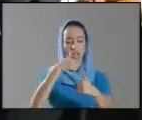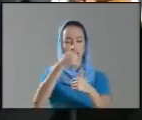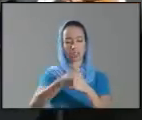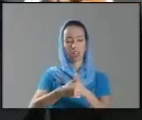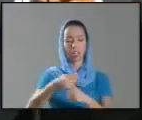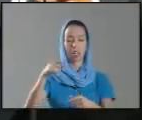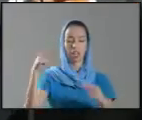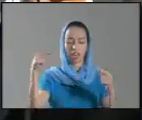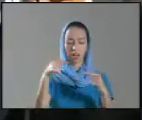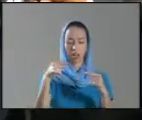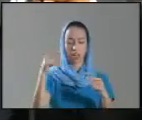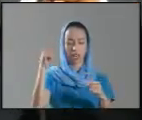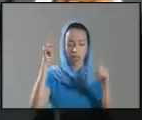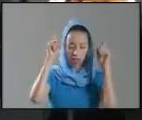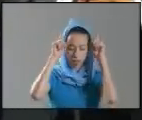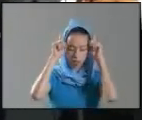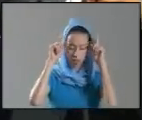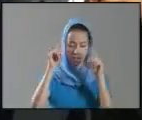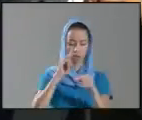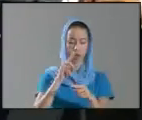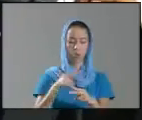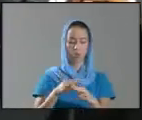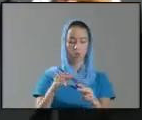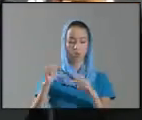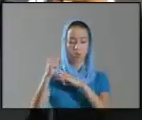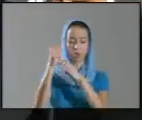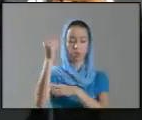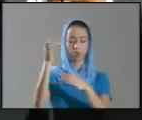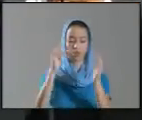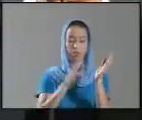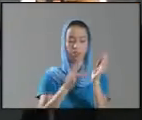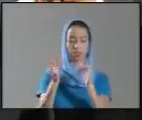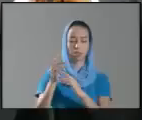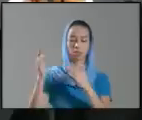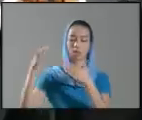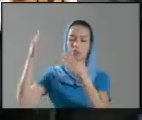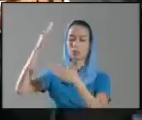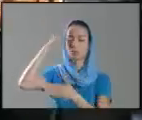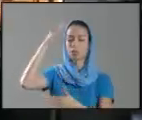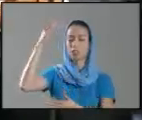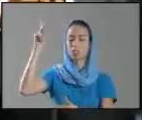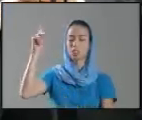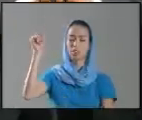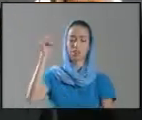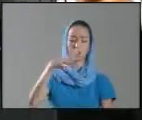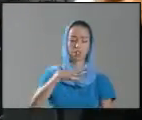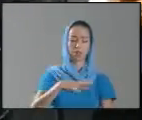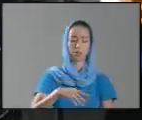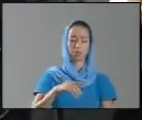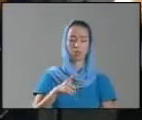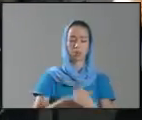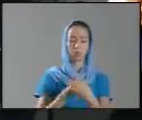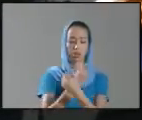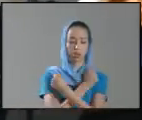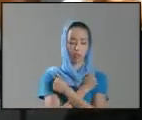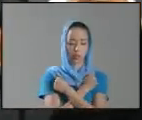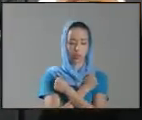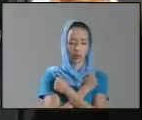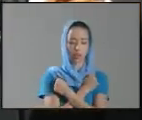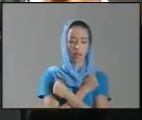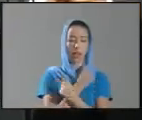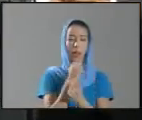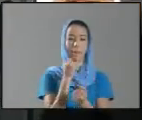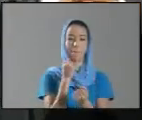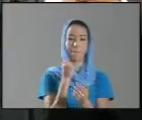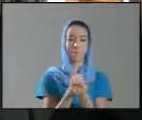de Cristo. Haznos invisibles ante el mal. En el nombre poderoso de Jesús, te